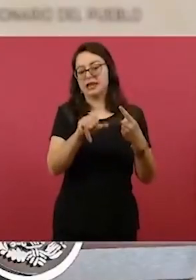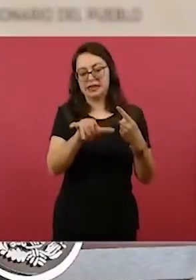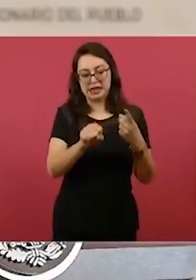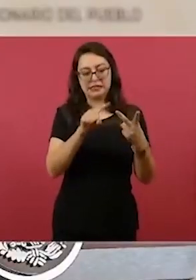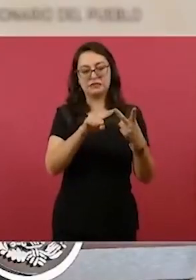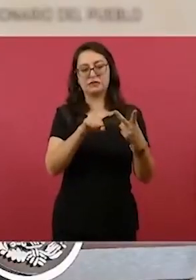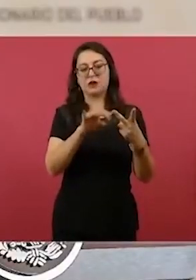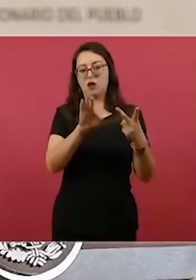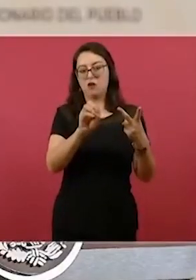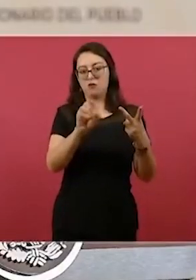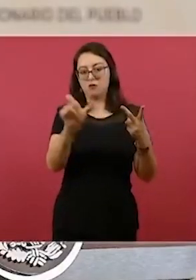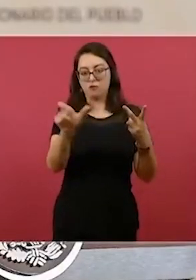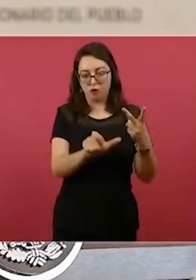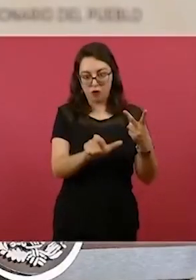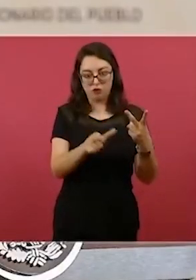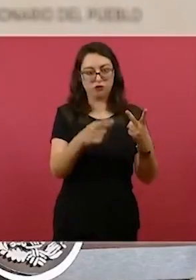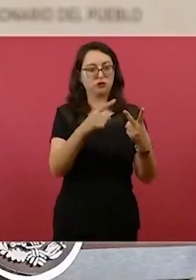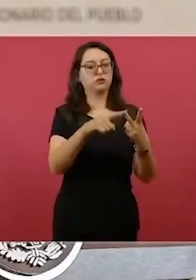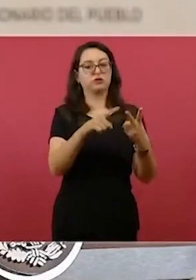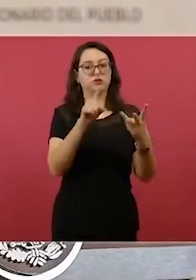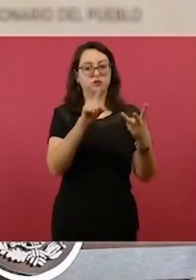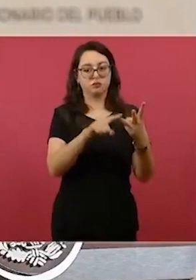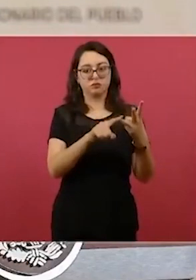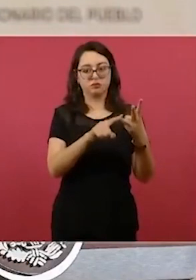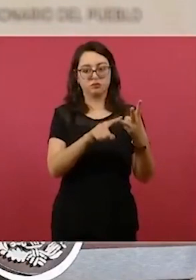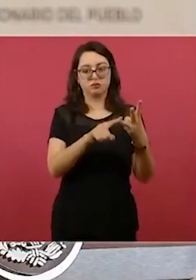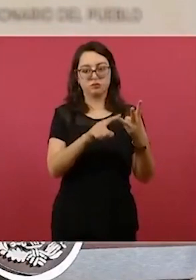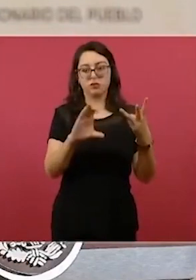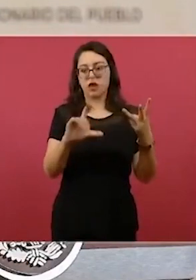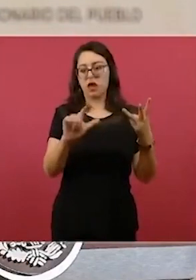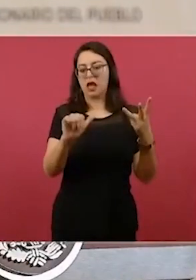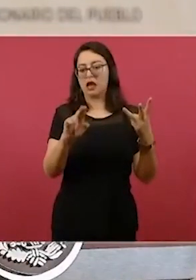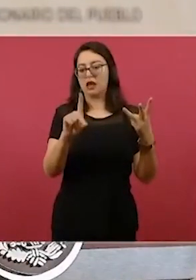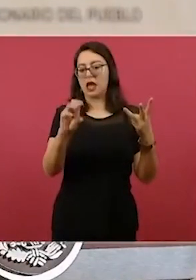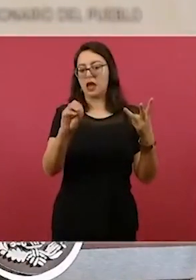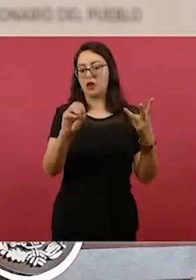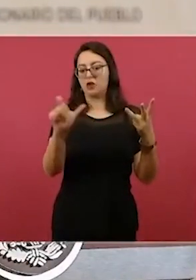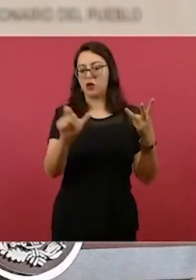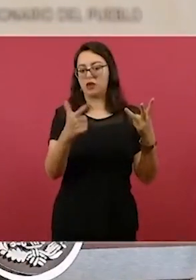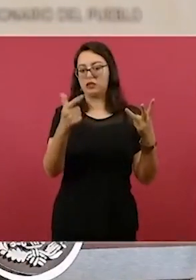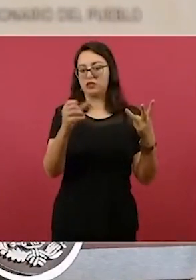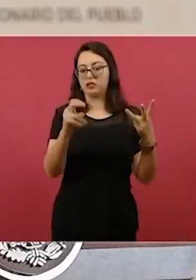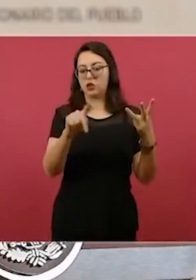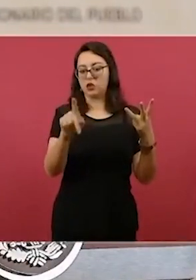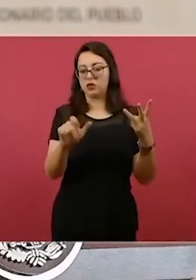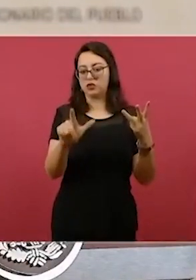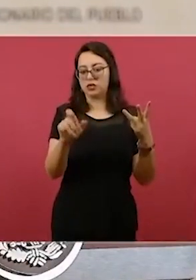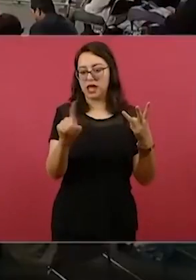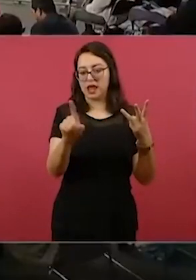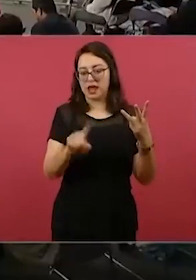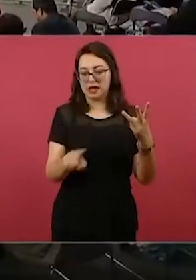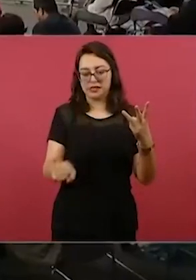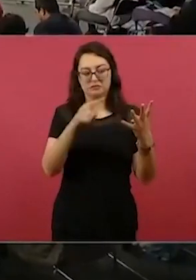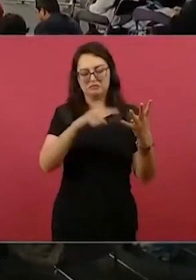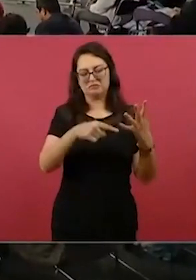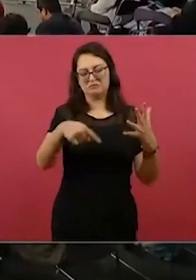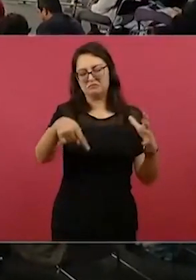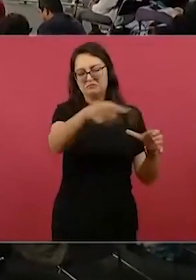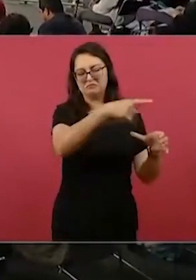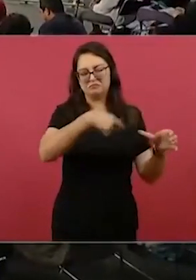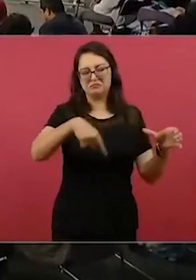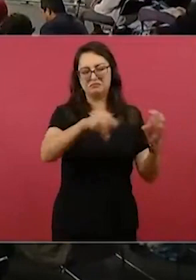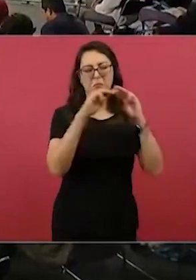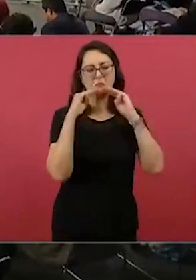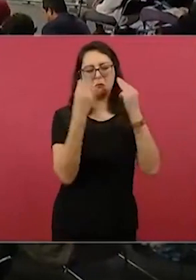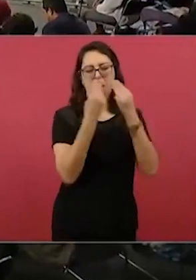que el presidente López Obrador Siempre hablaba de que su movimiento y